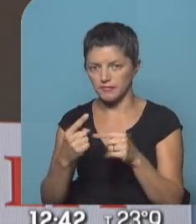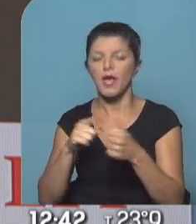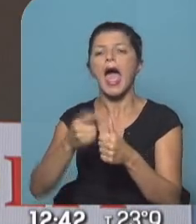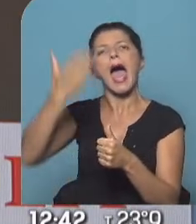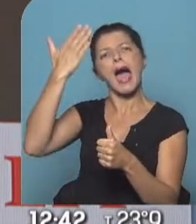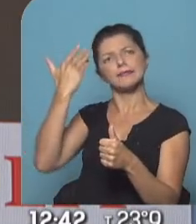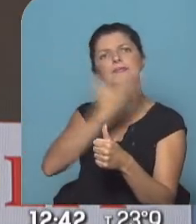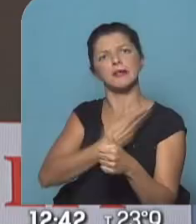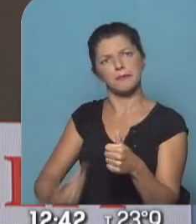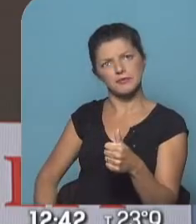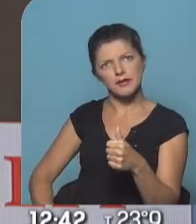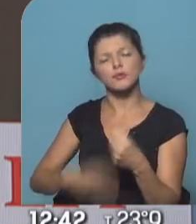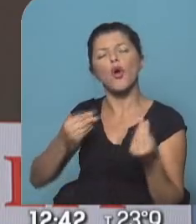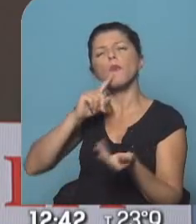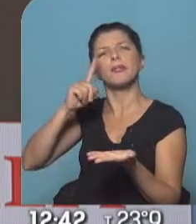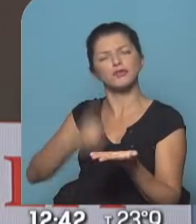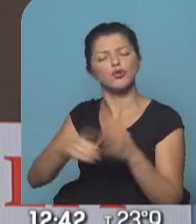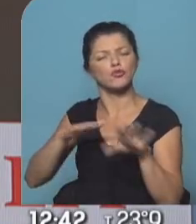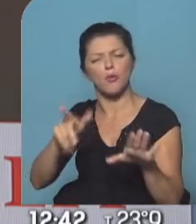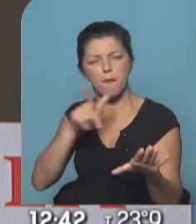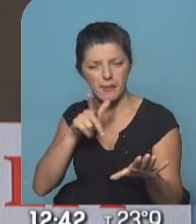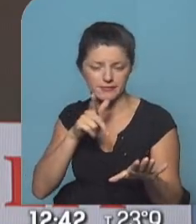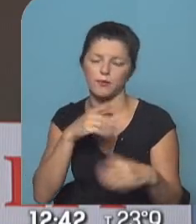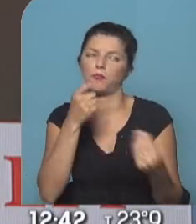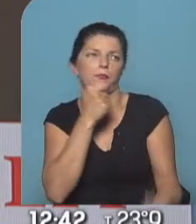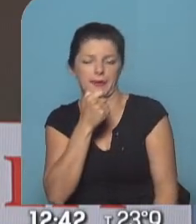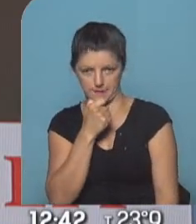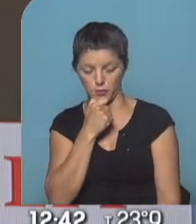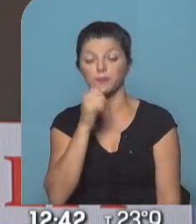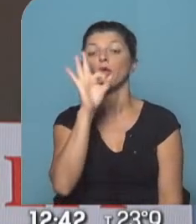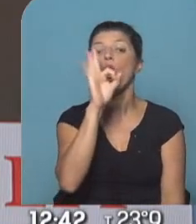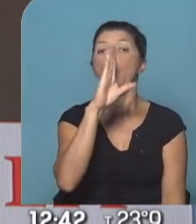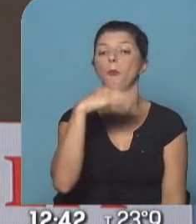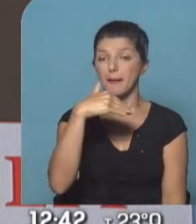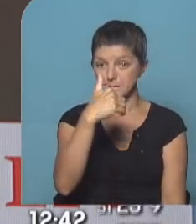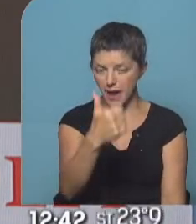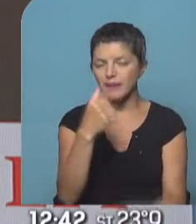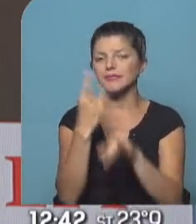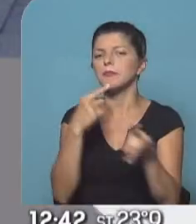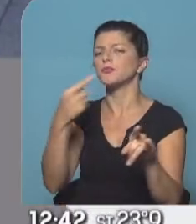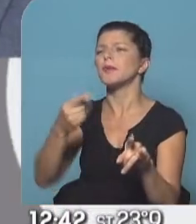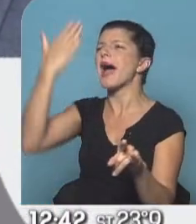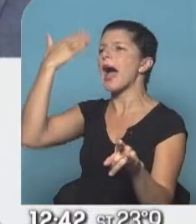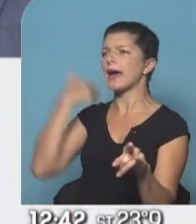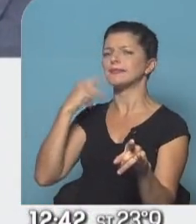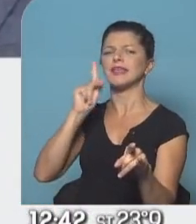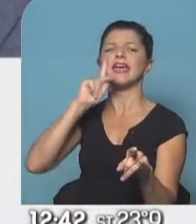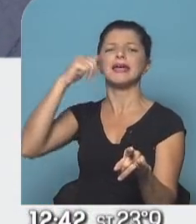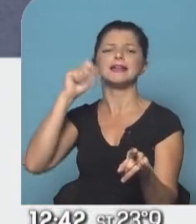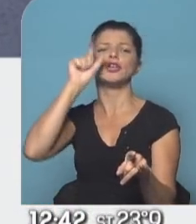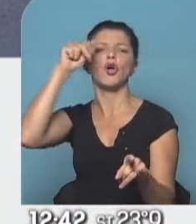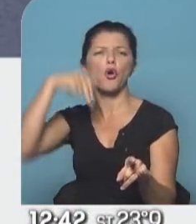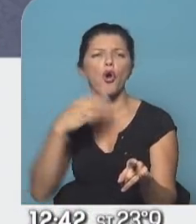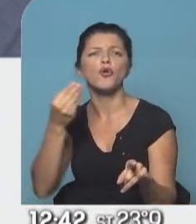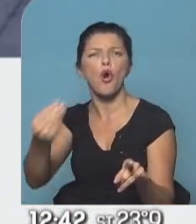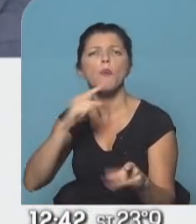cual en estas circunstancias. Claro. Es decir, por ejemplo, Barack Obama tenía como modelo a Abraham Lincoln y se leyó todas las biografías de Abraham